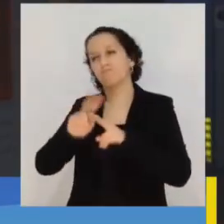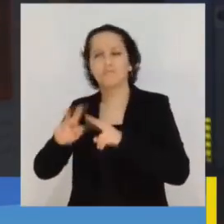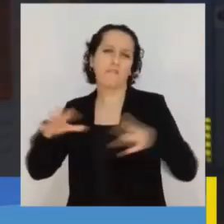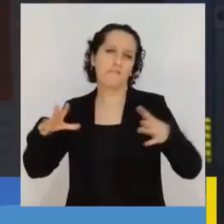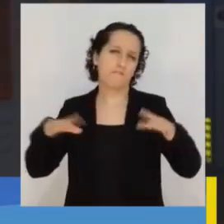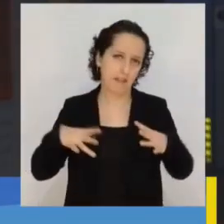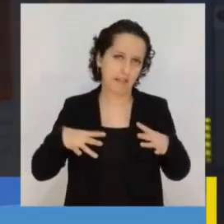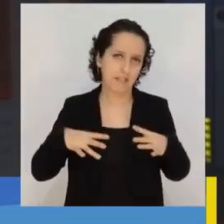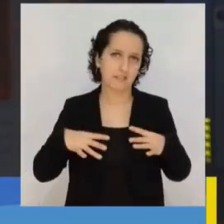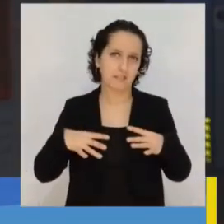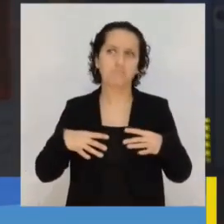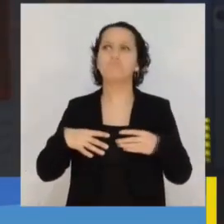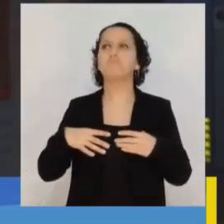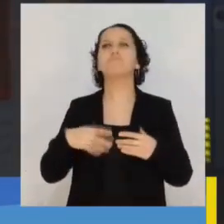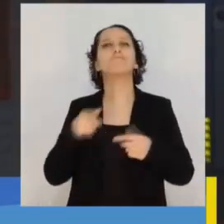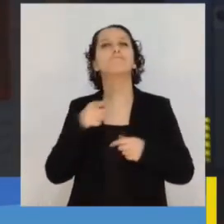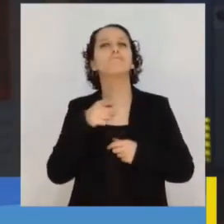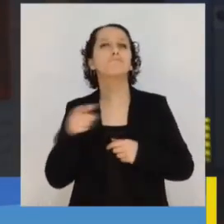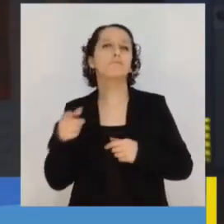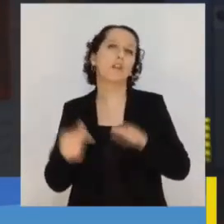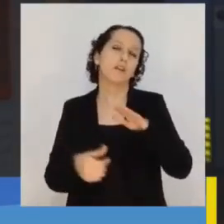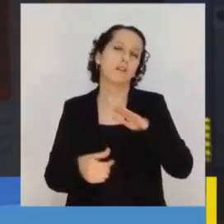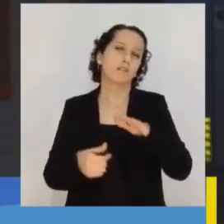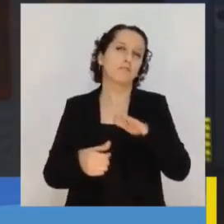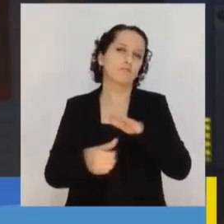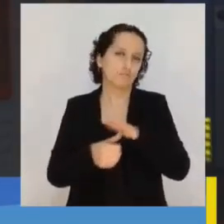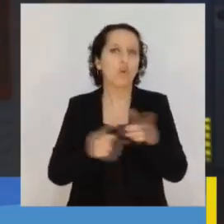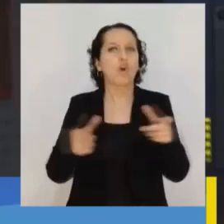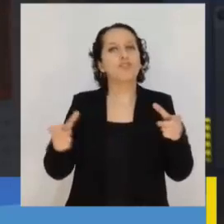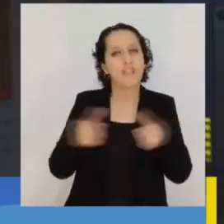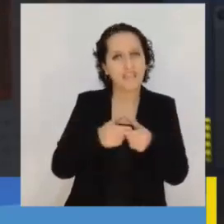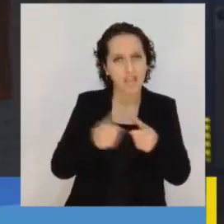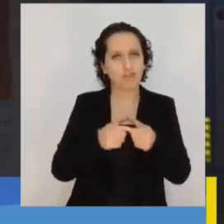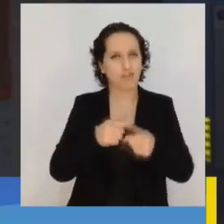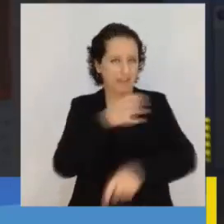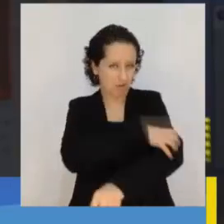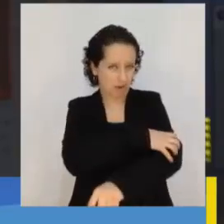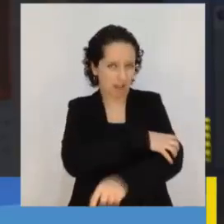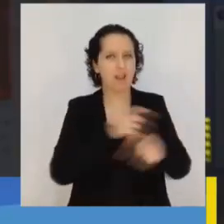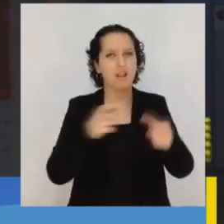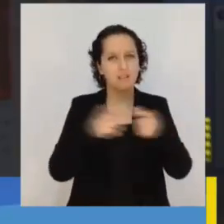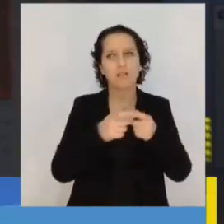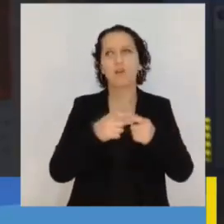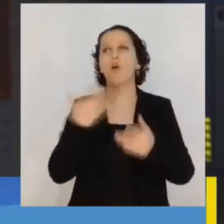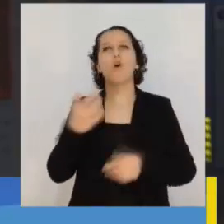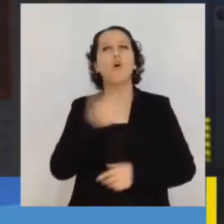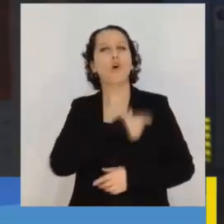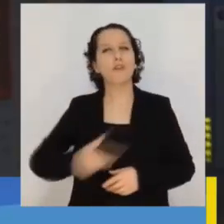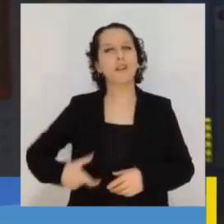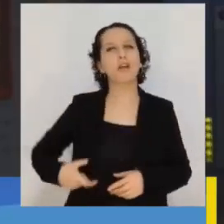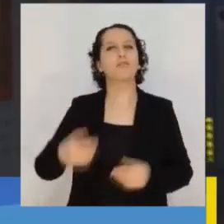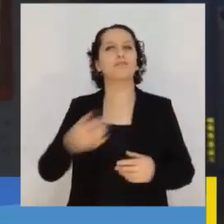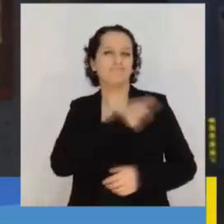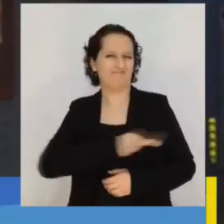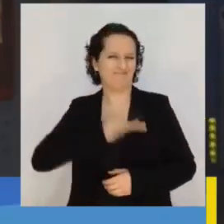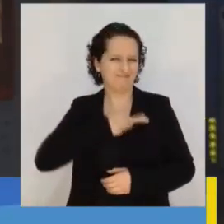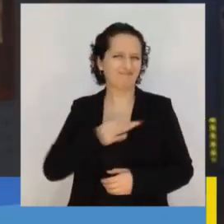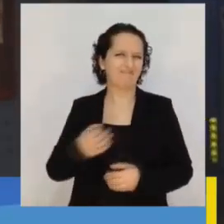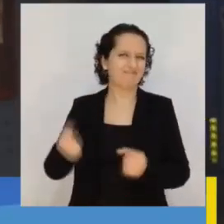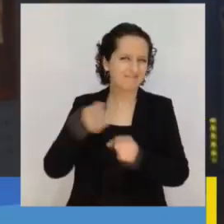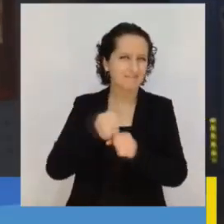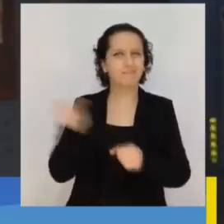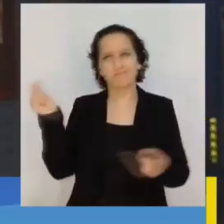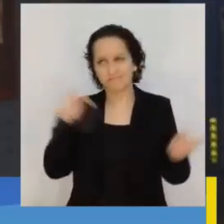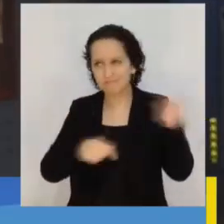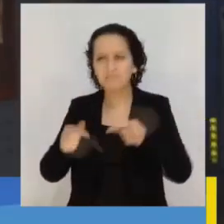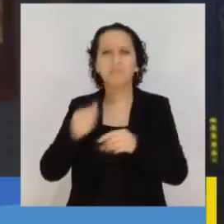felices. Hemos contado con presencia de los consejeros y consejeras regionales, representantes del gobernador regional, carabineros,